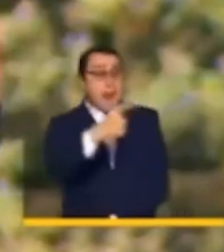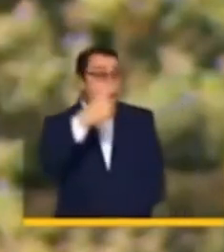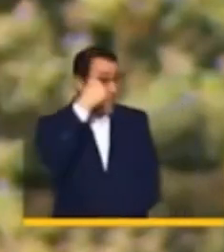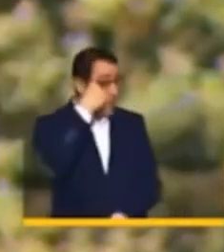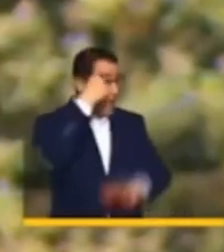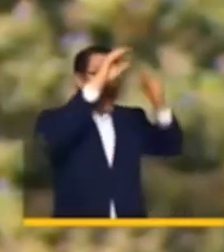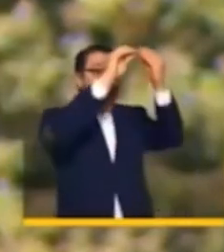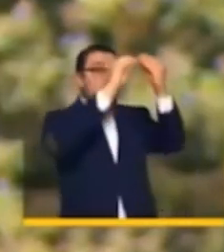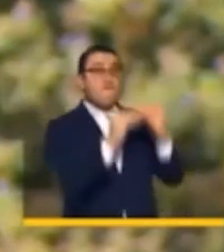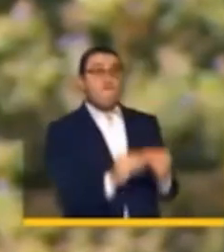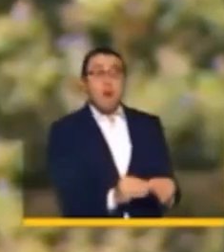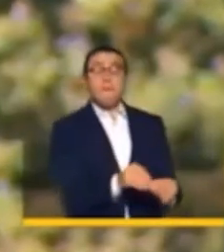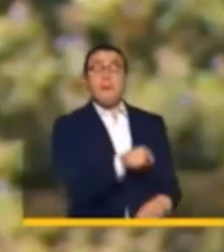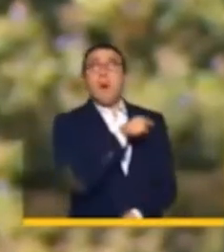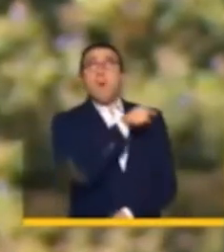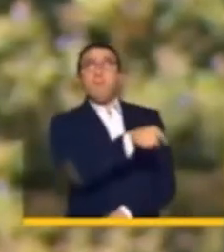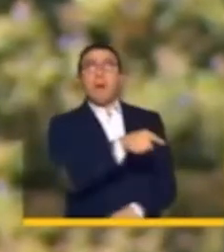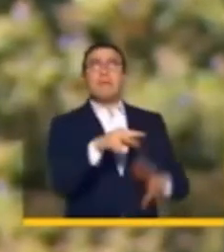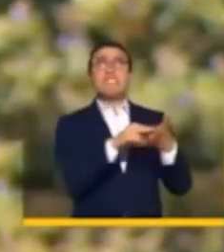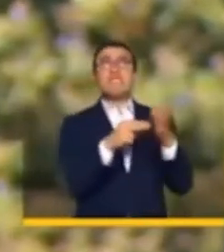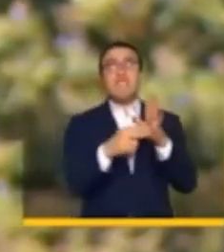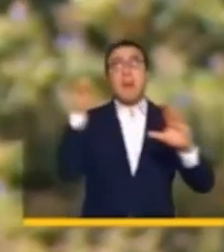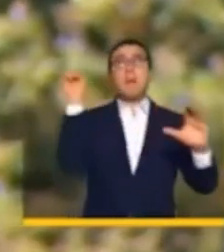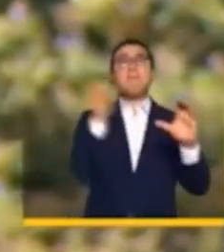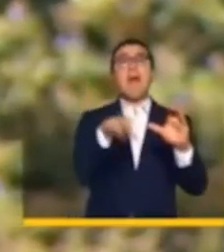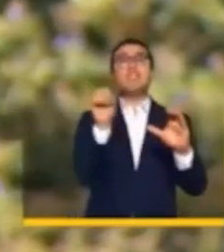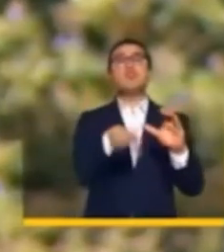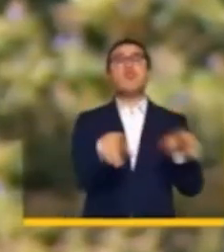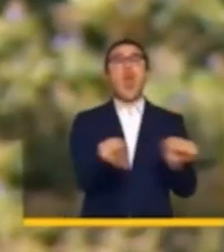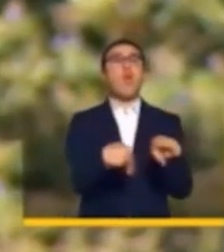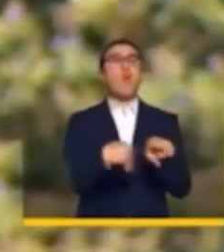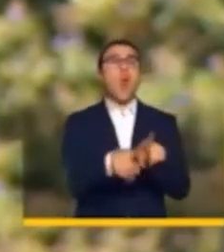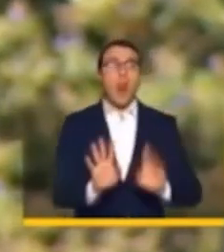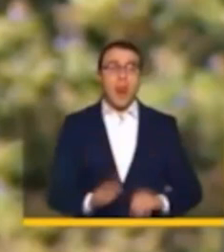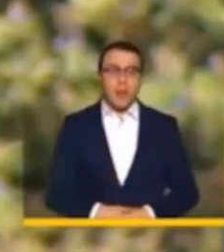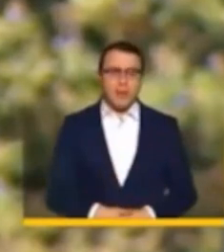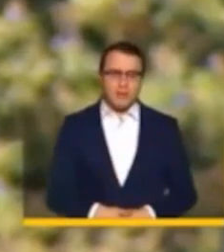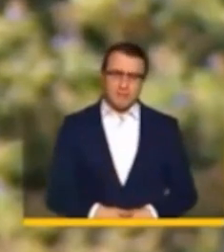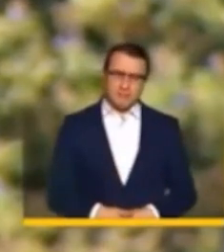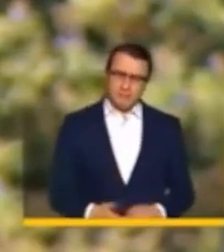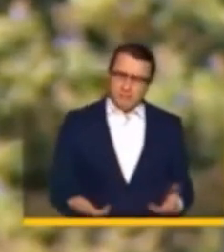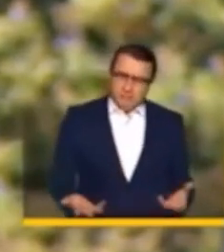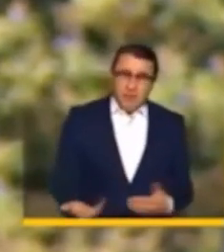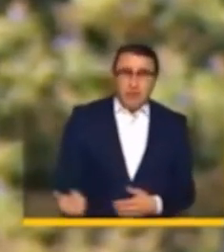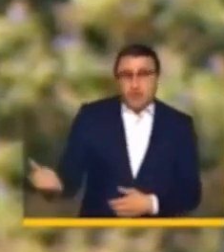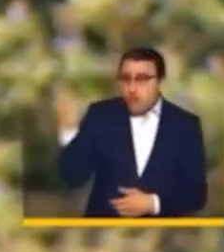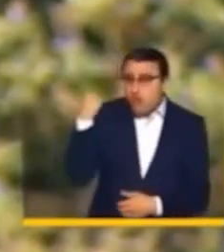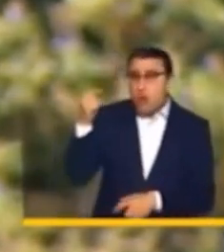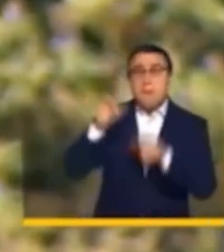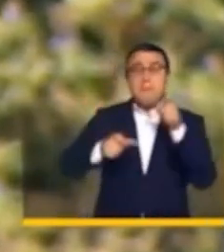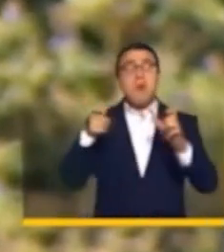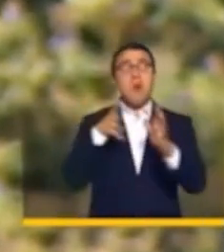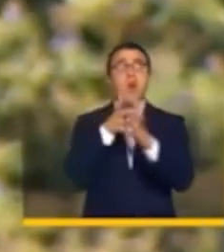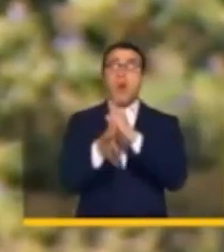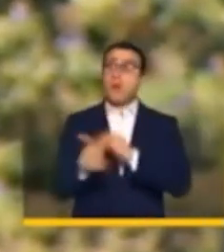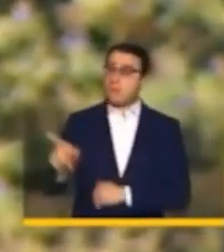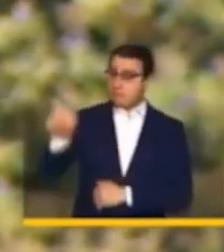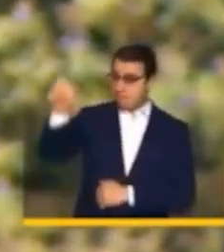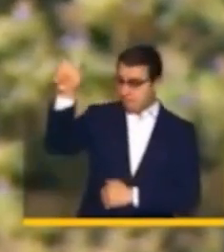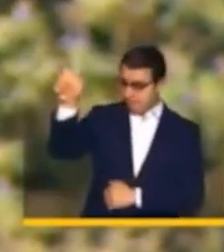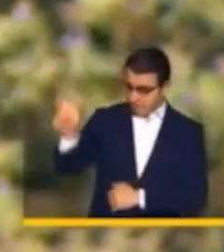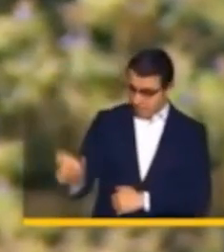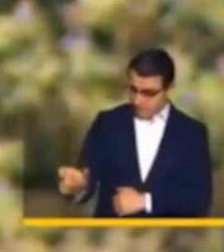específico es basura. No hace mucho las gentes decían: este señor es